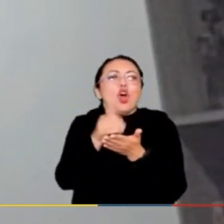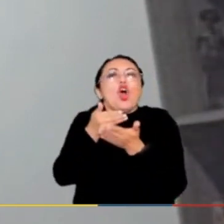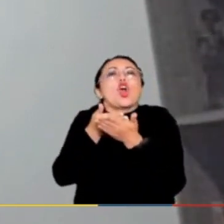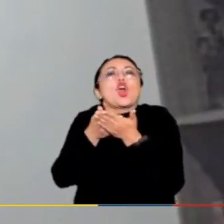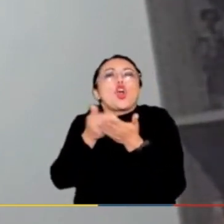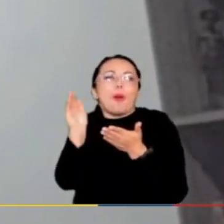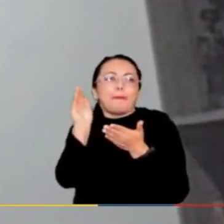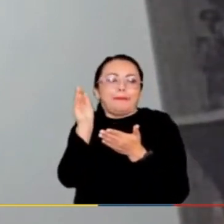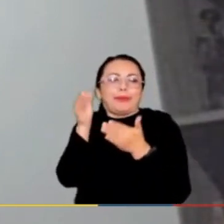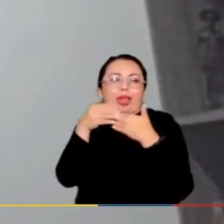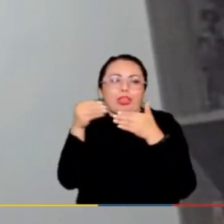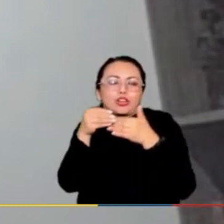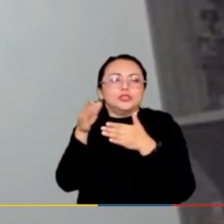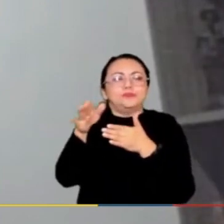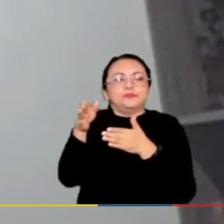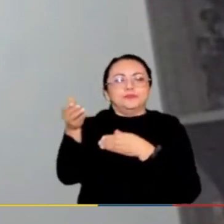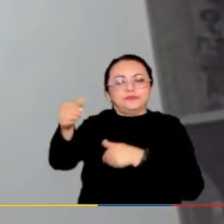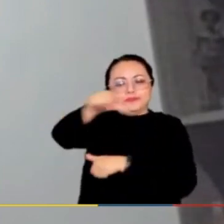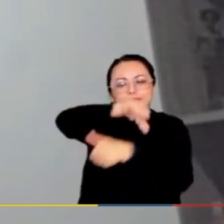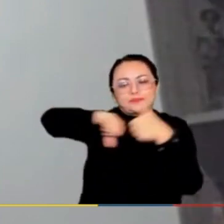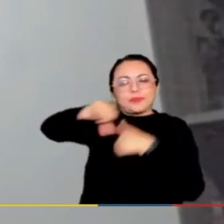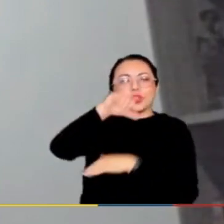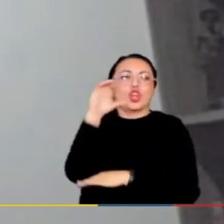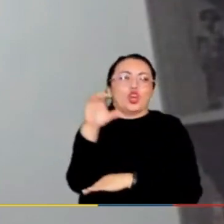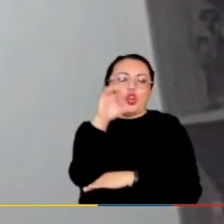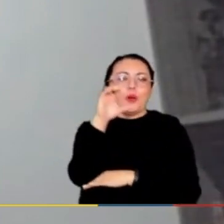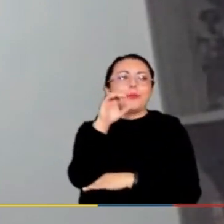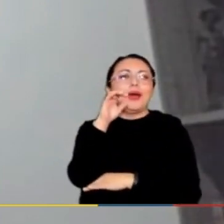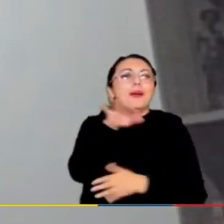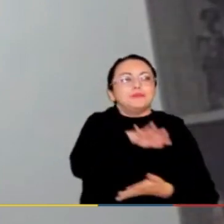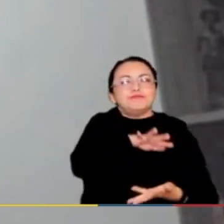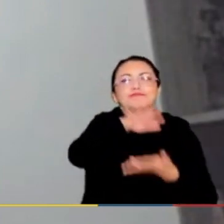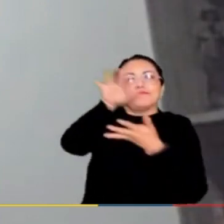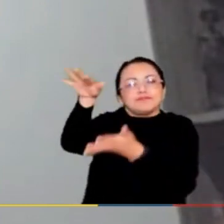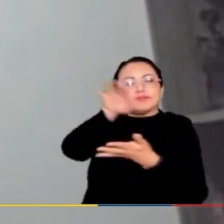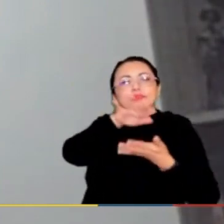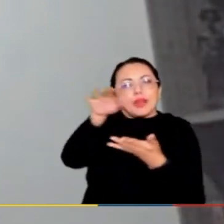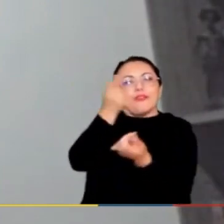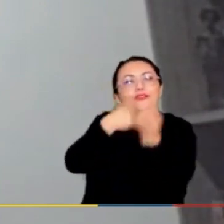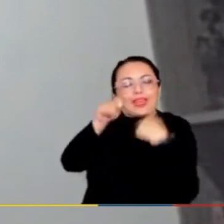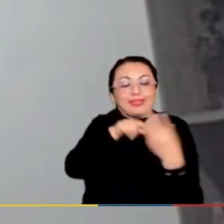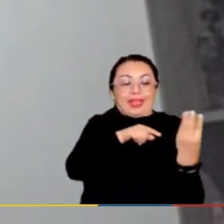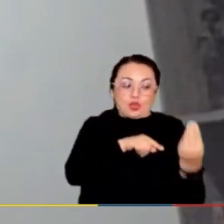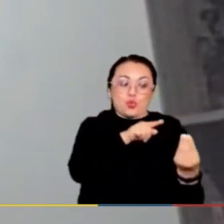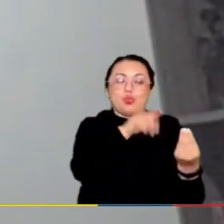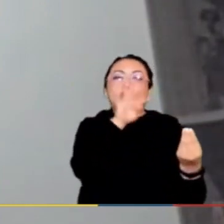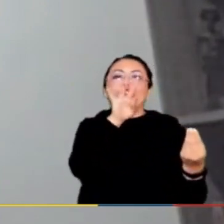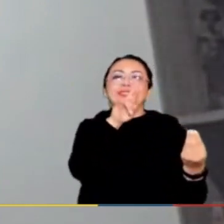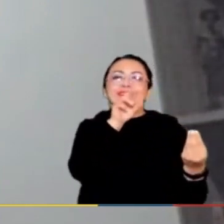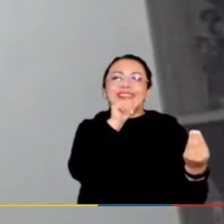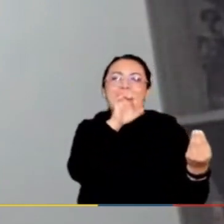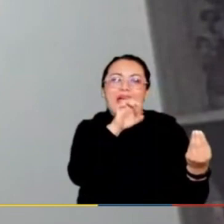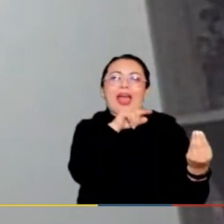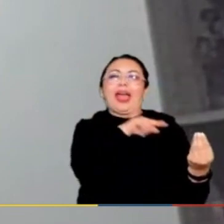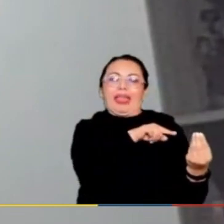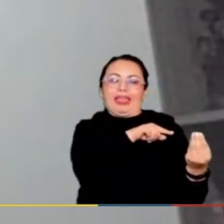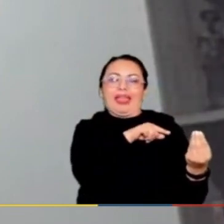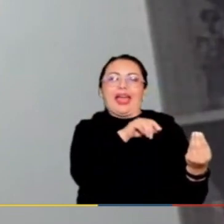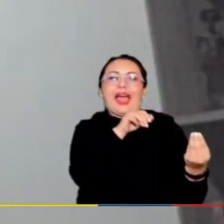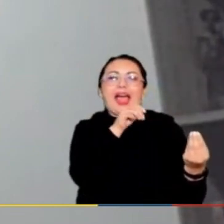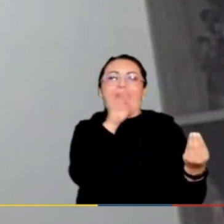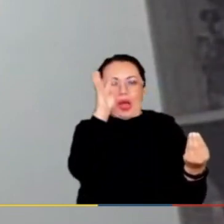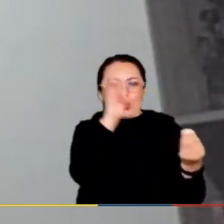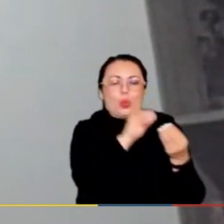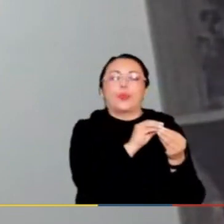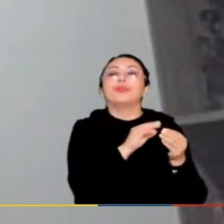divisas y la monetización de dineros producto de la exportación de bienes por parte de Trade Alliance, escogiendo como